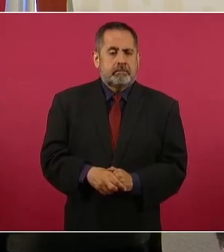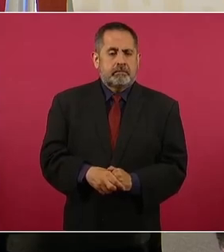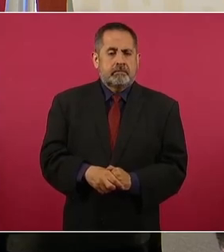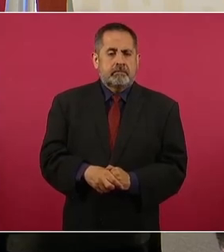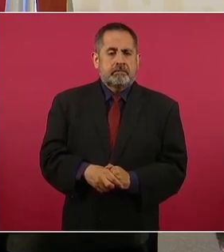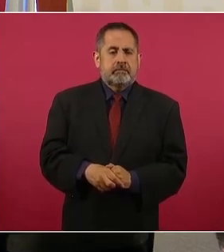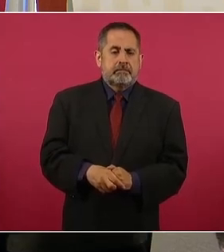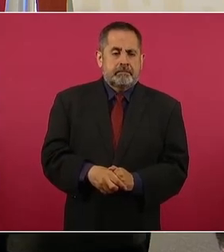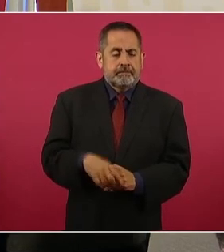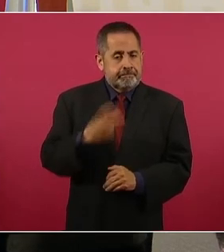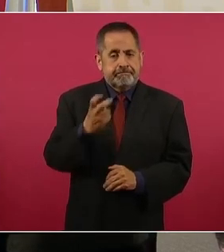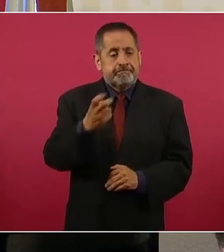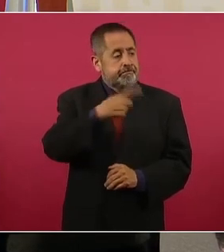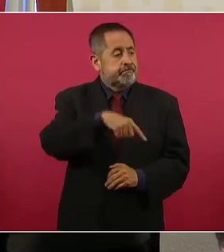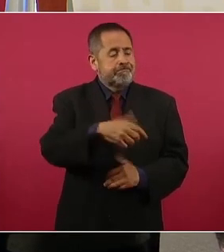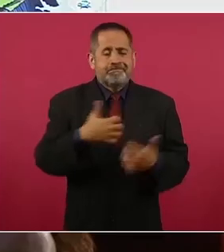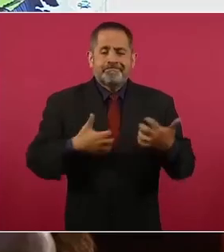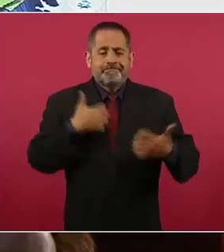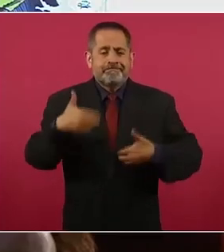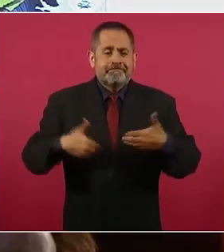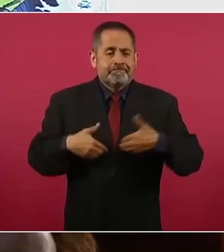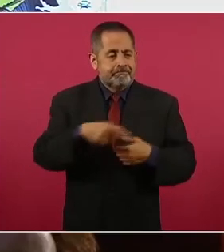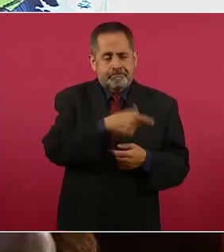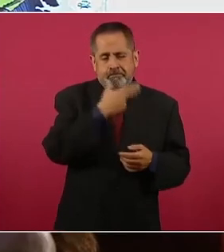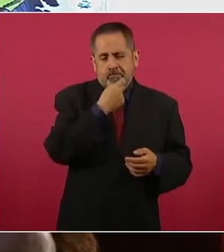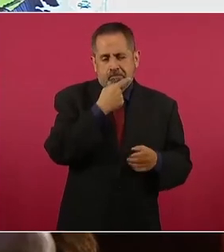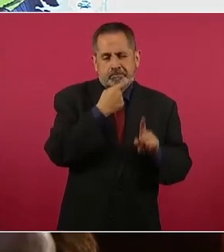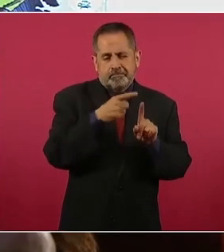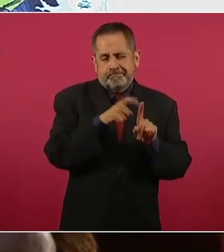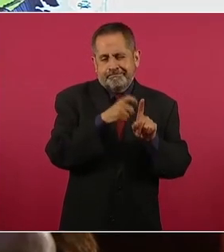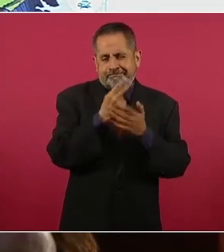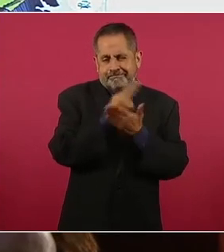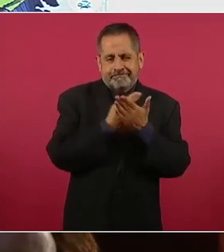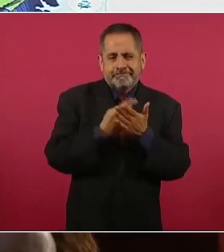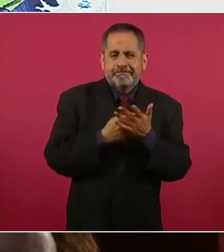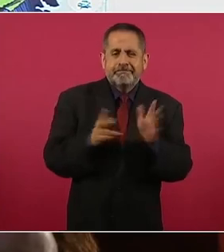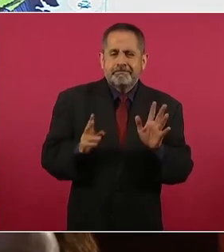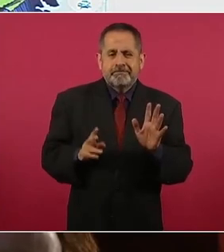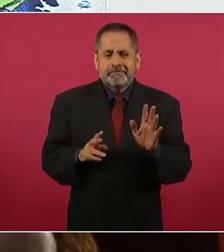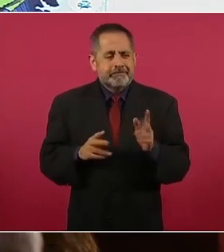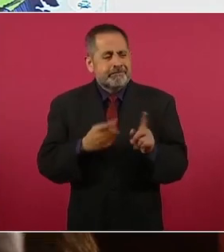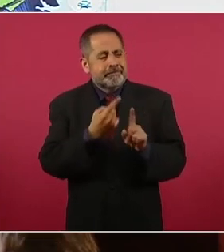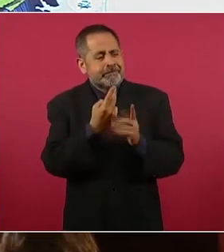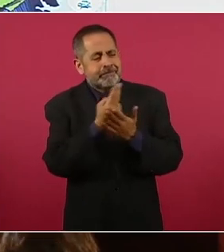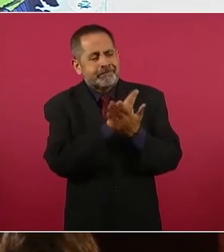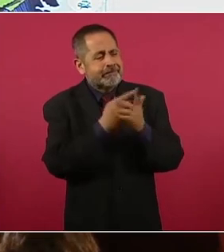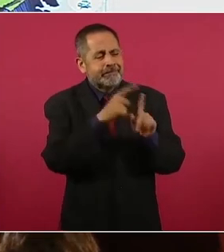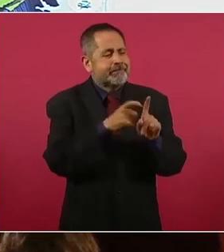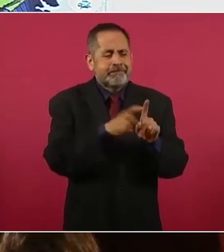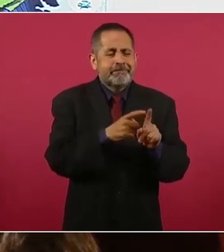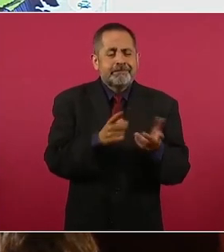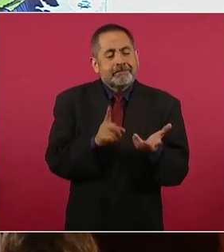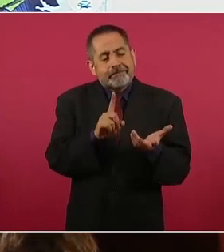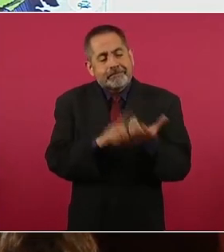Entonces, esa es la molestia del caricaturista. Pero no es el caricaturista,